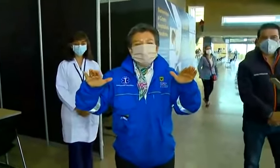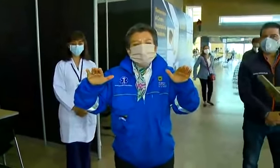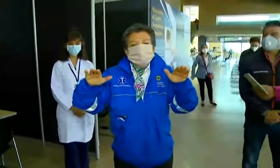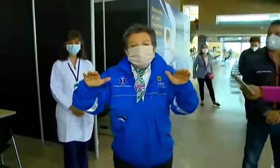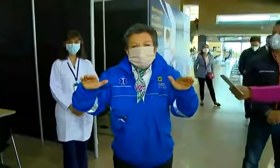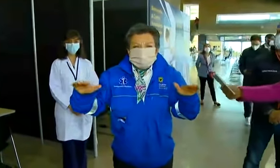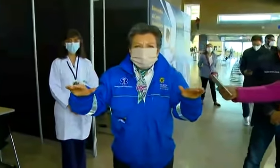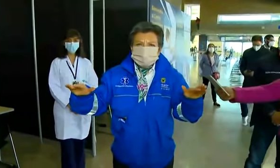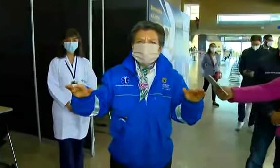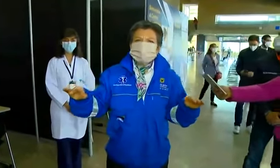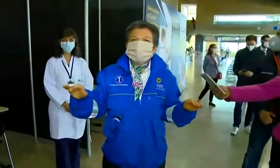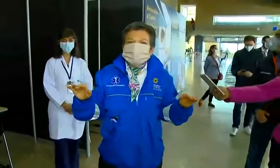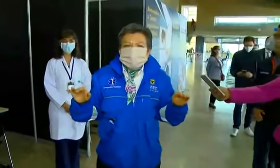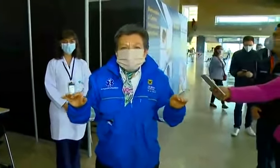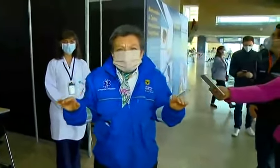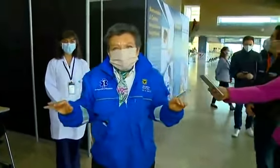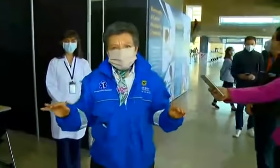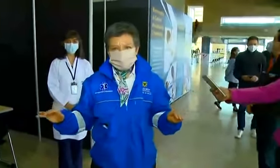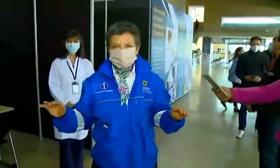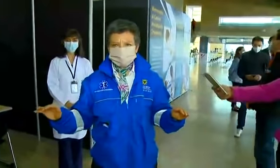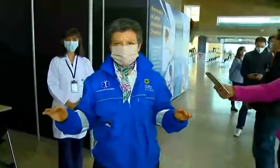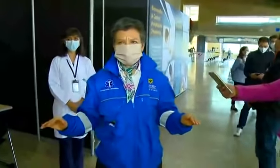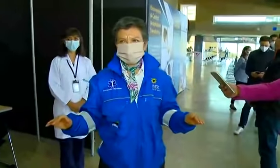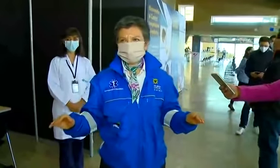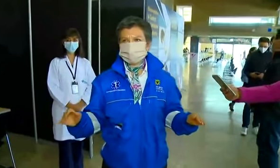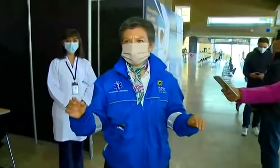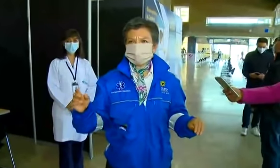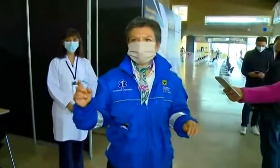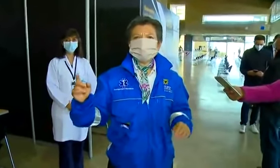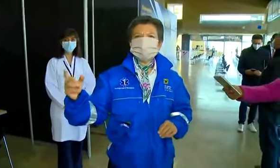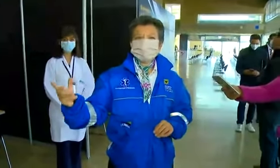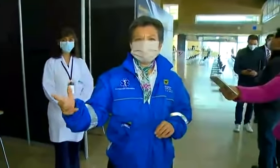haya muy poquita visita, la estrictamente